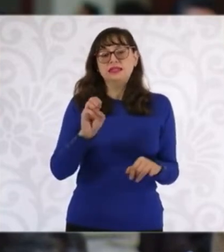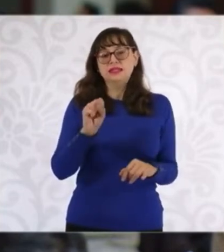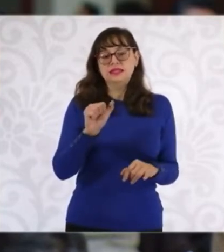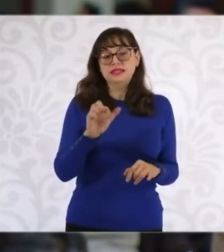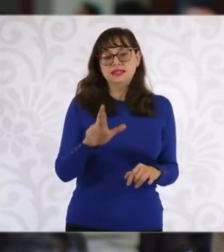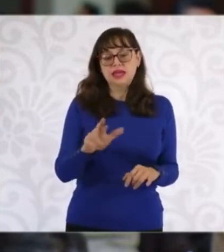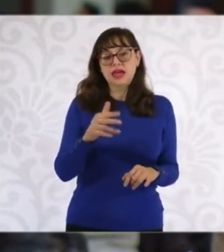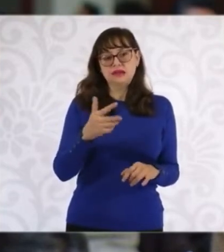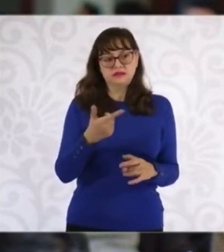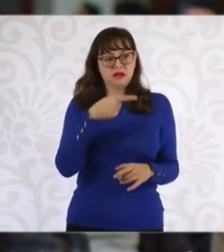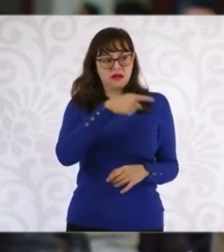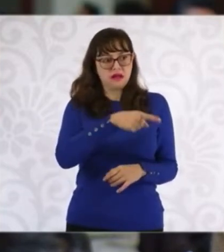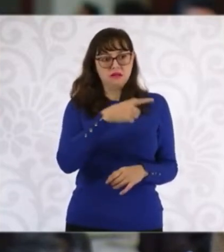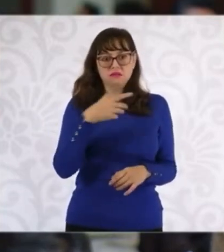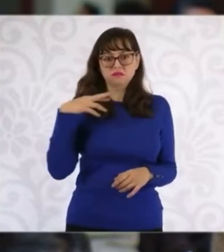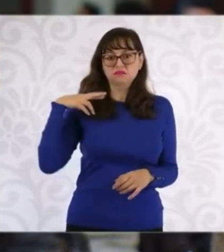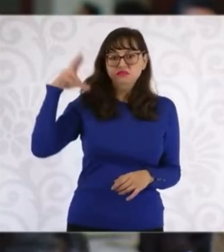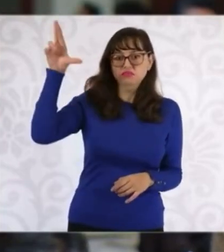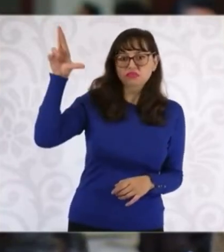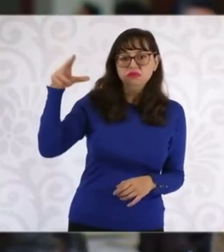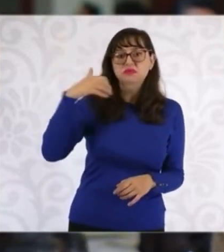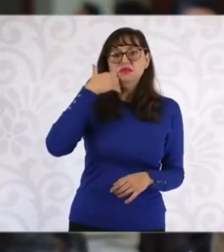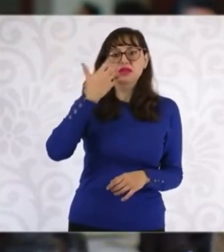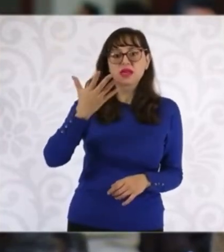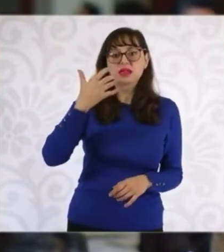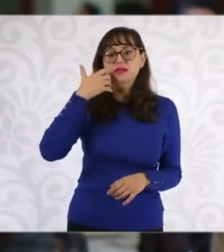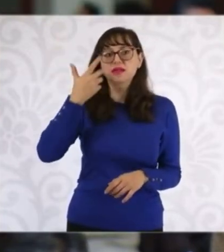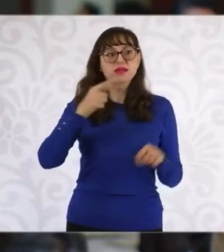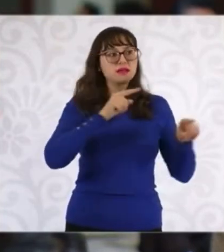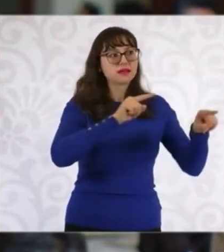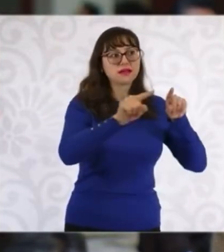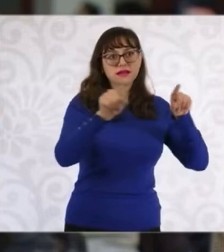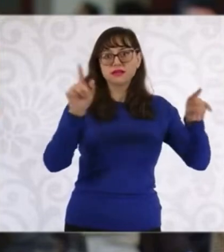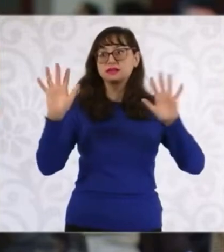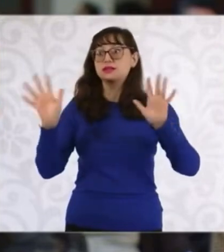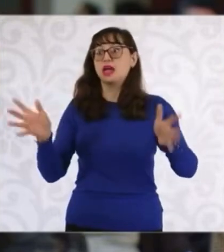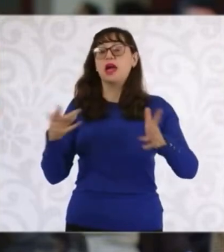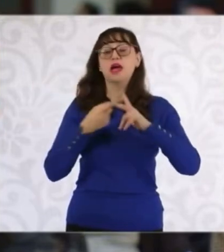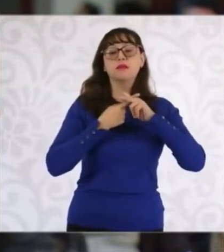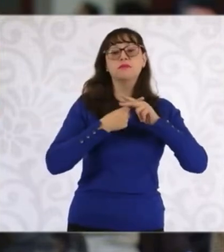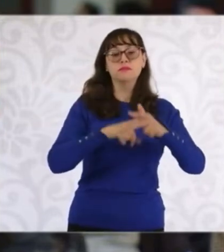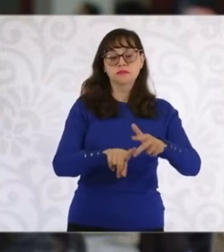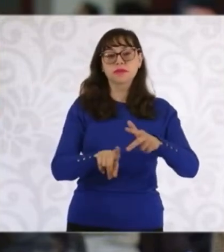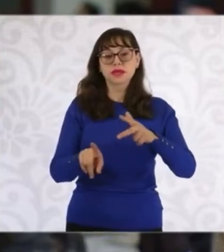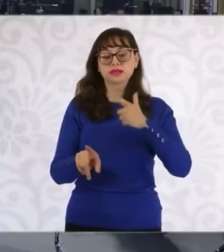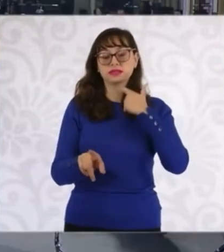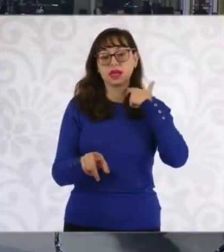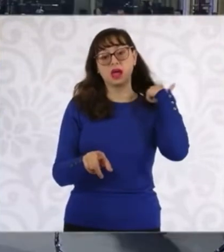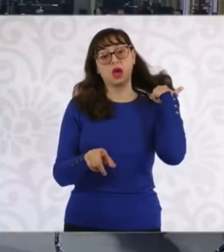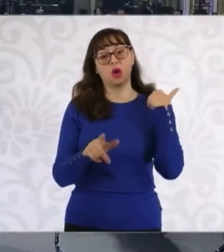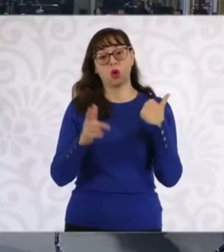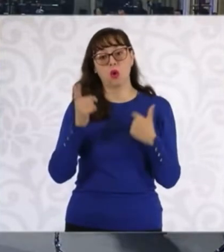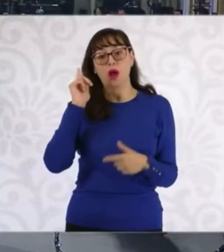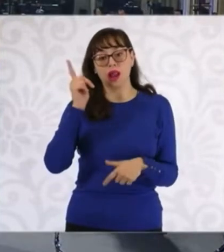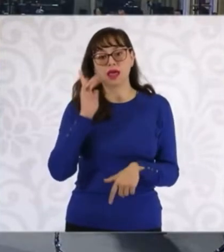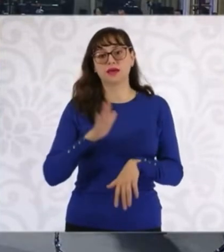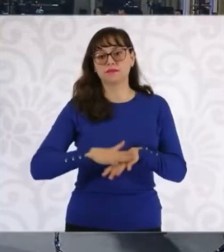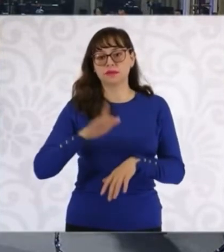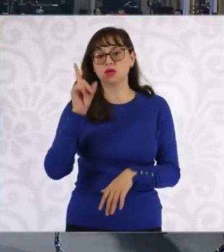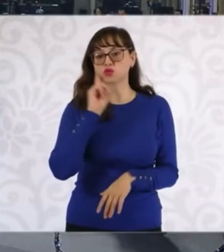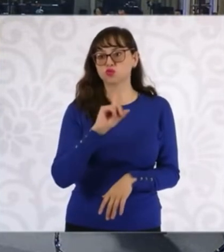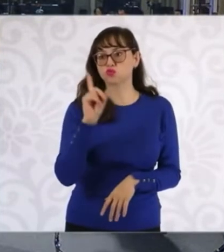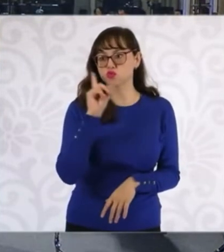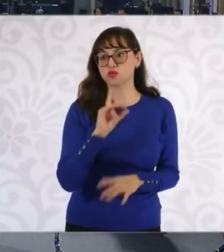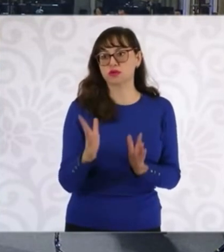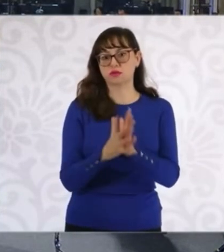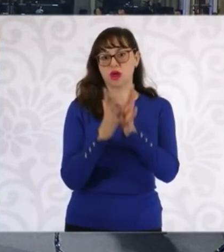penalista, y han salido más perfiles, seguramente también, ojalá salgan perfiles mujeres, no solamente de